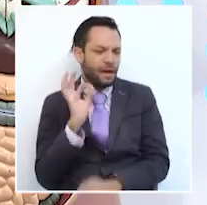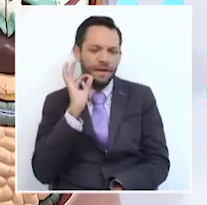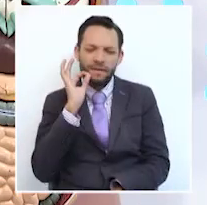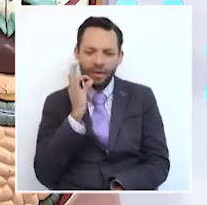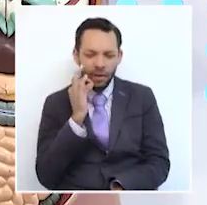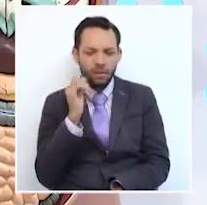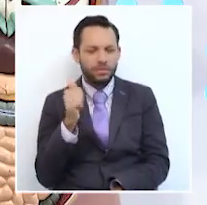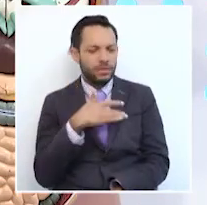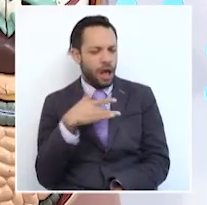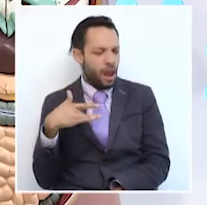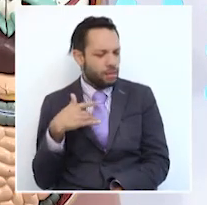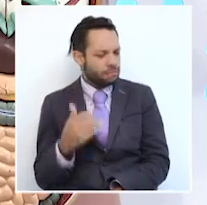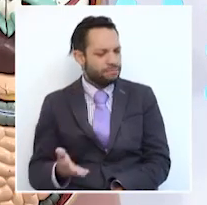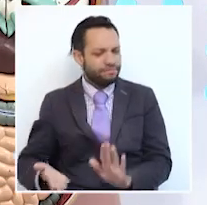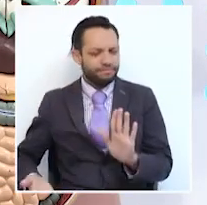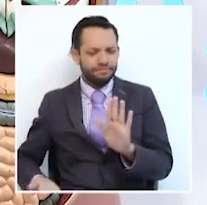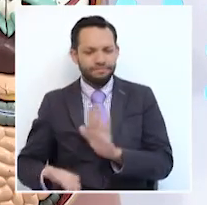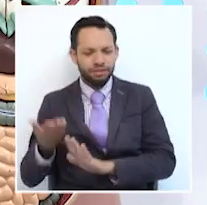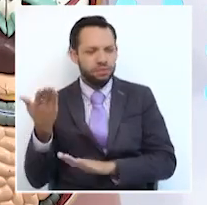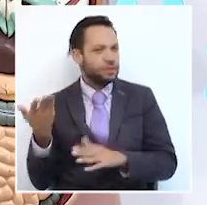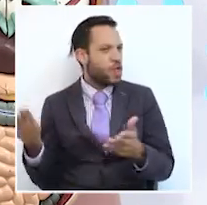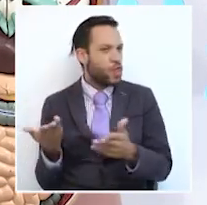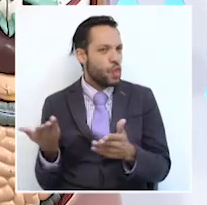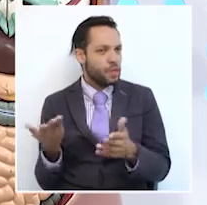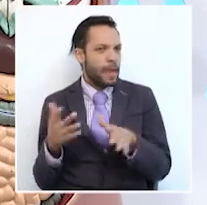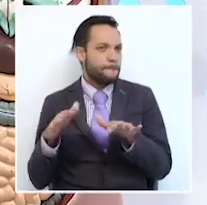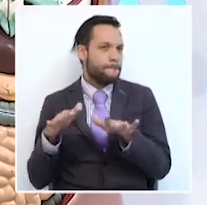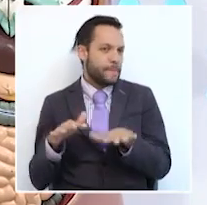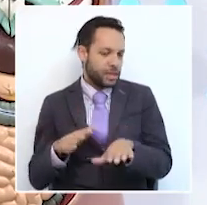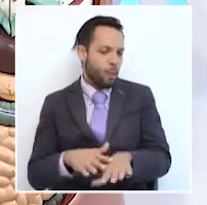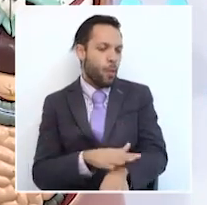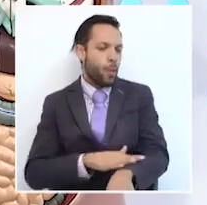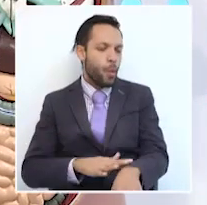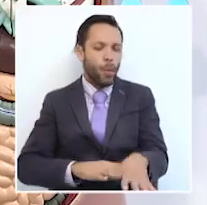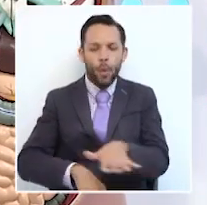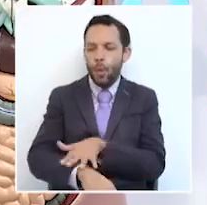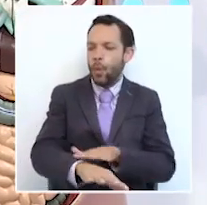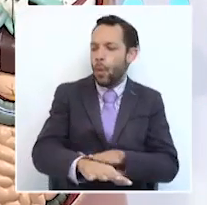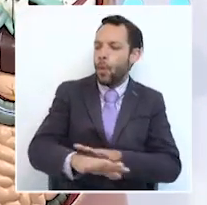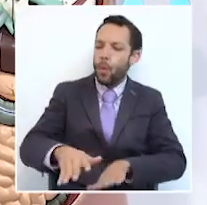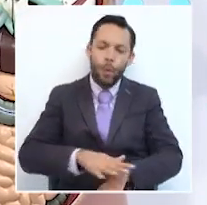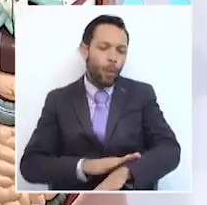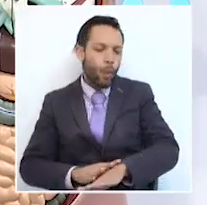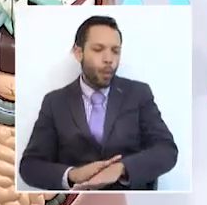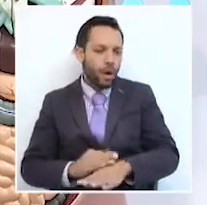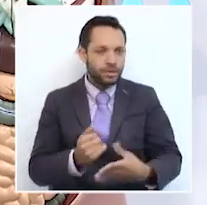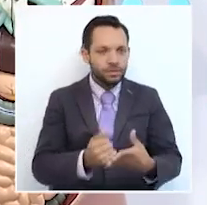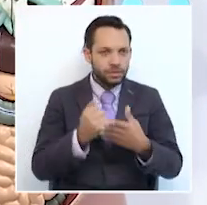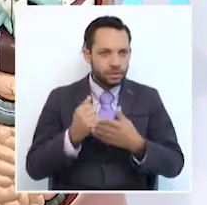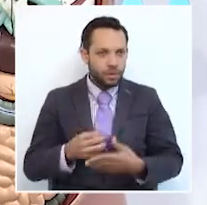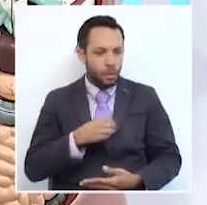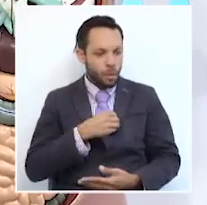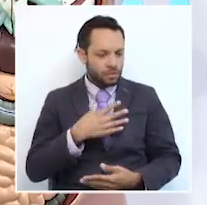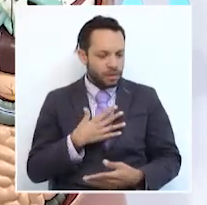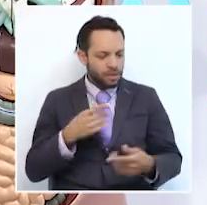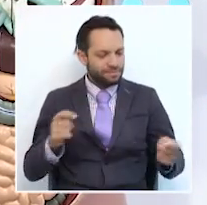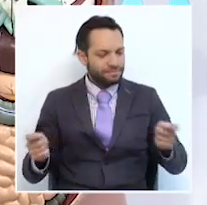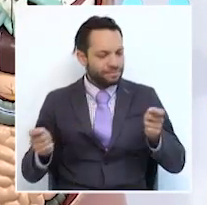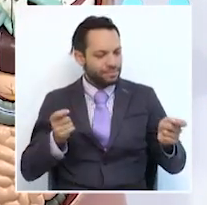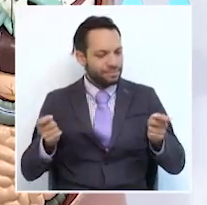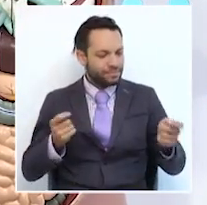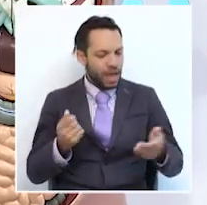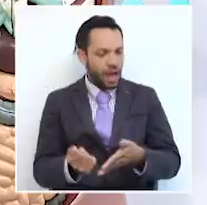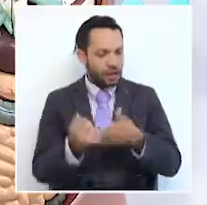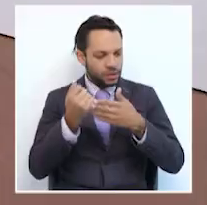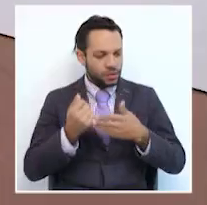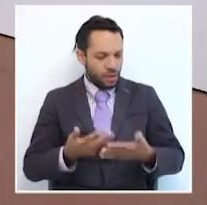te ayuda mucho se aplica en las piernas entonces todas estas posibilidades son de gran ayuda para este tipo